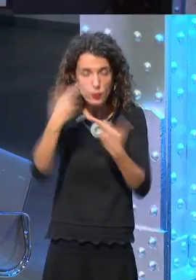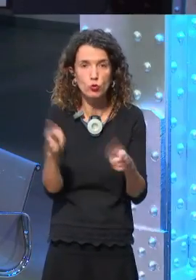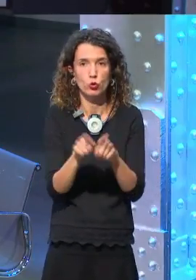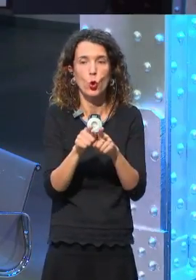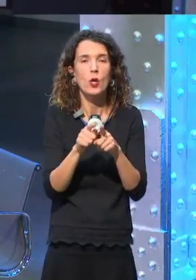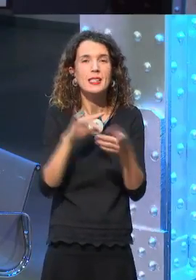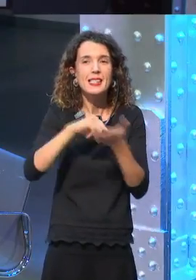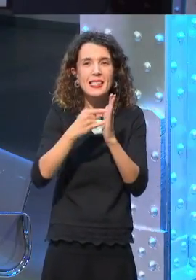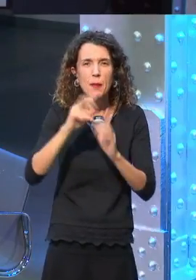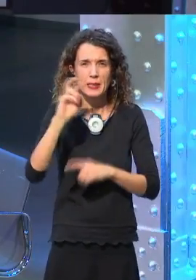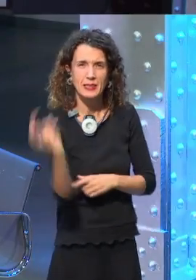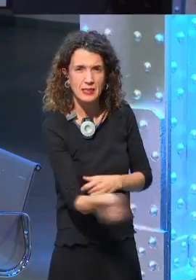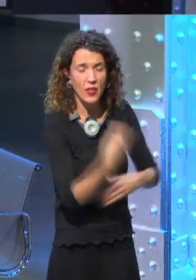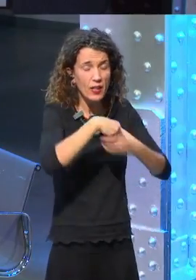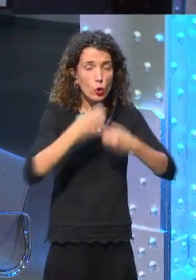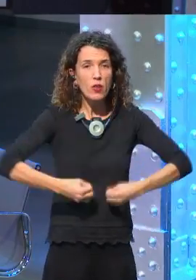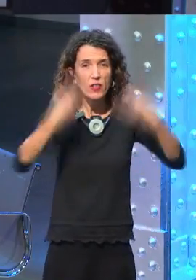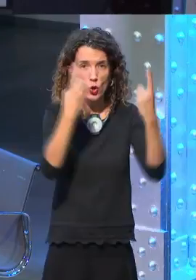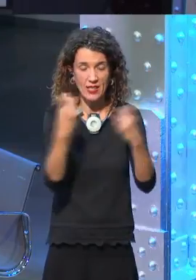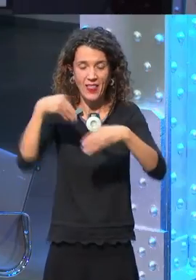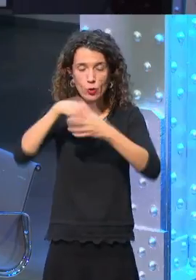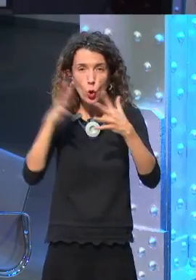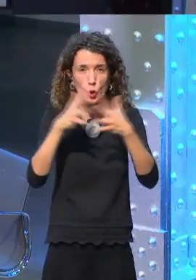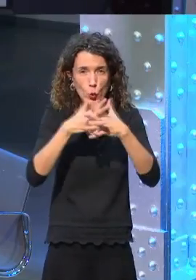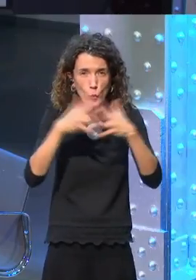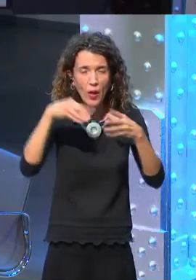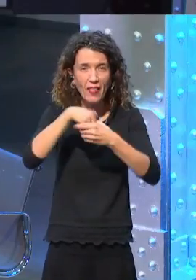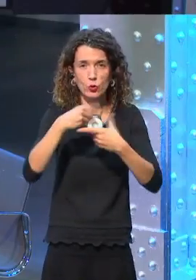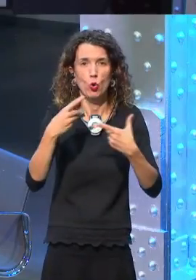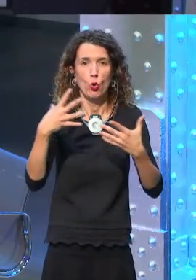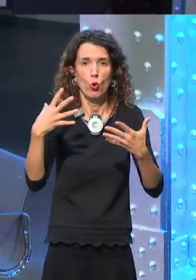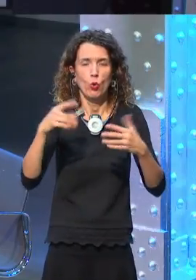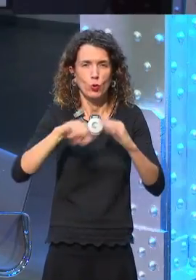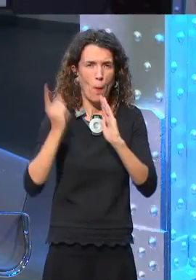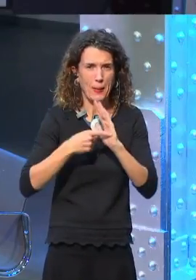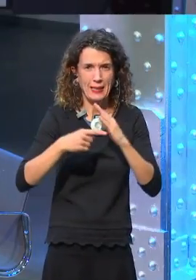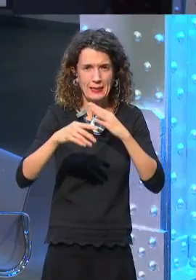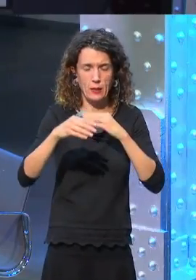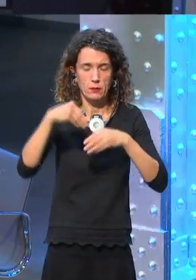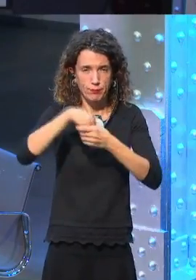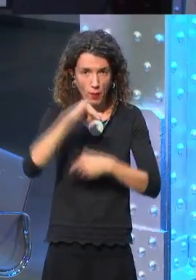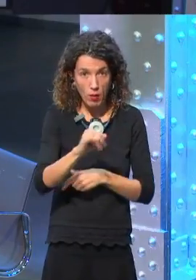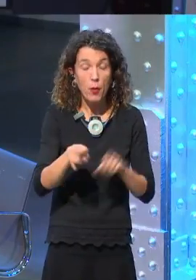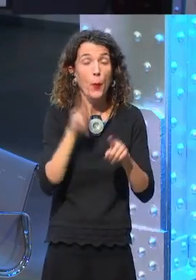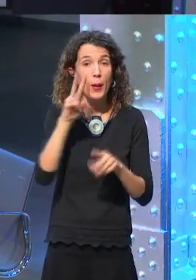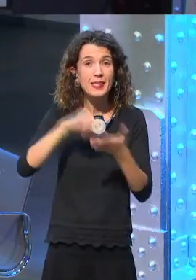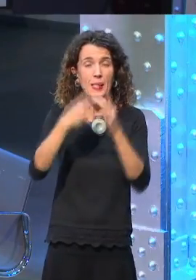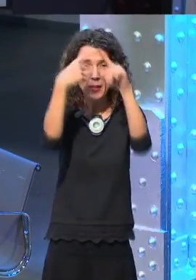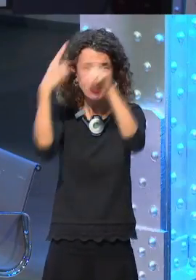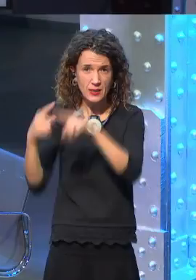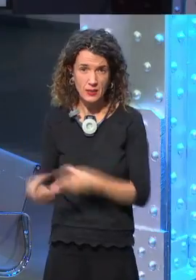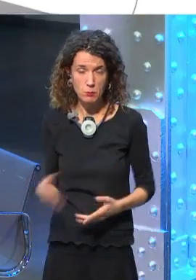subsistemas que necesita el edificio en esta estructura del techo. Aquí se pueden ver los distintos